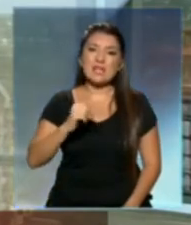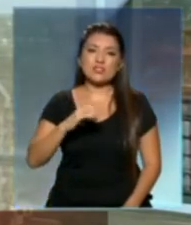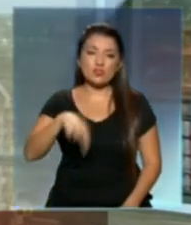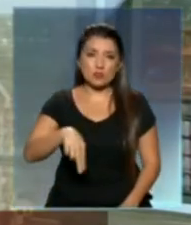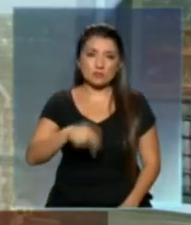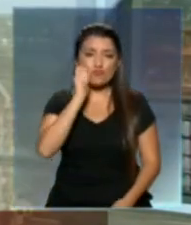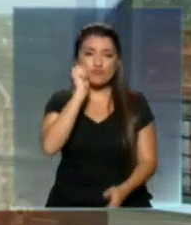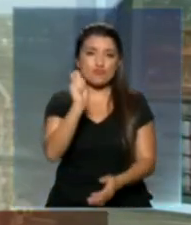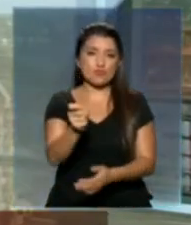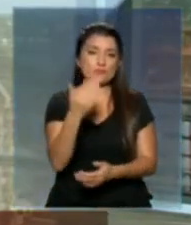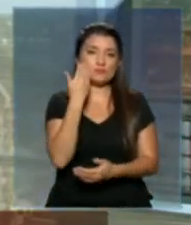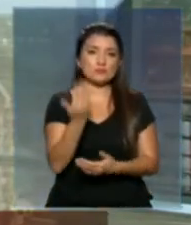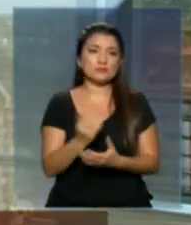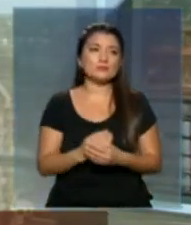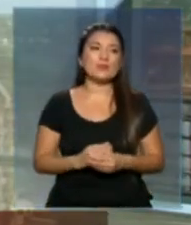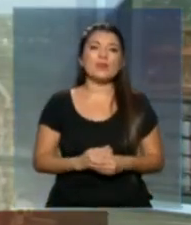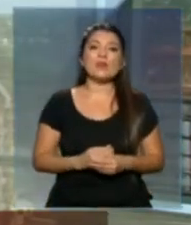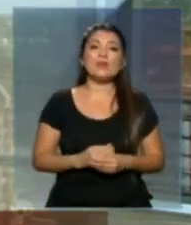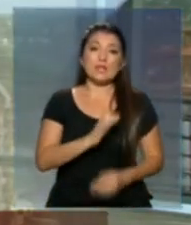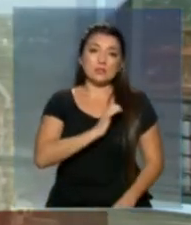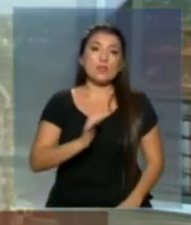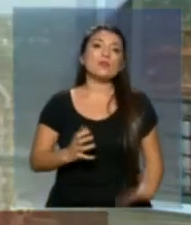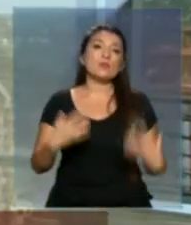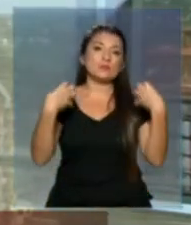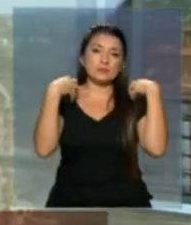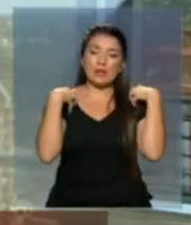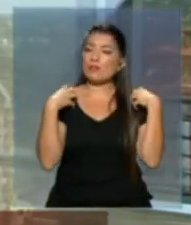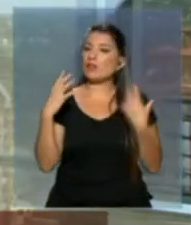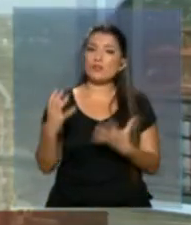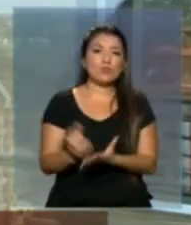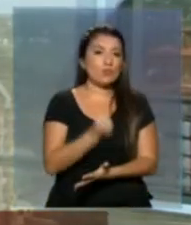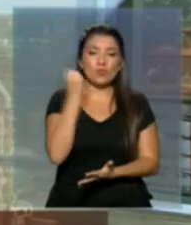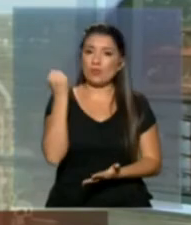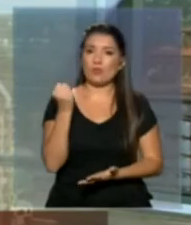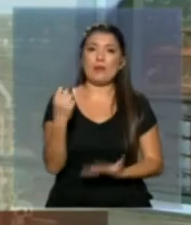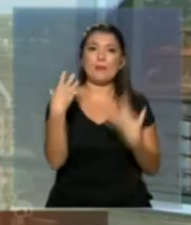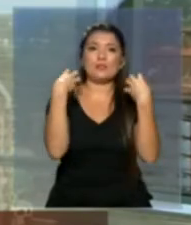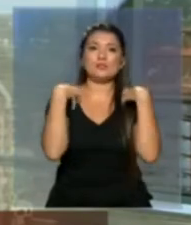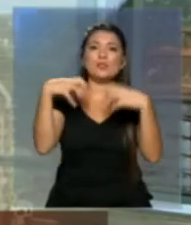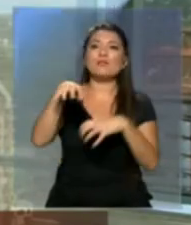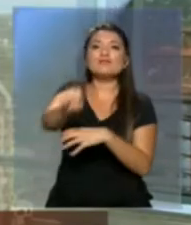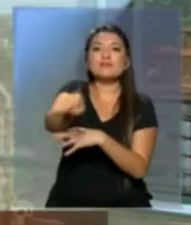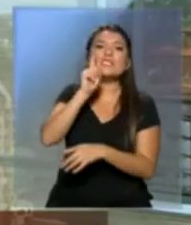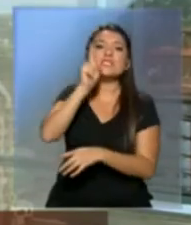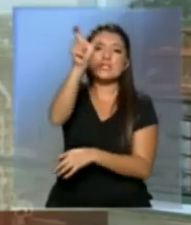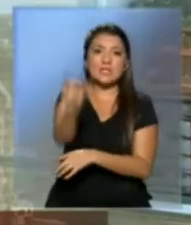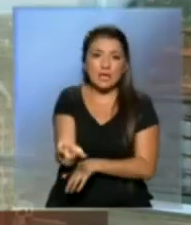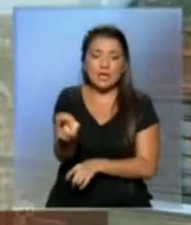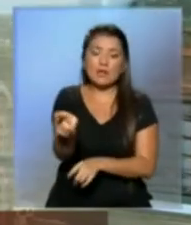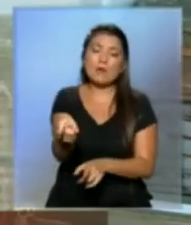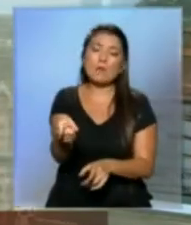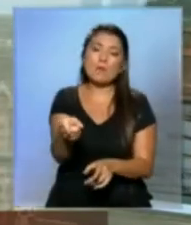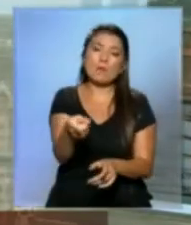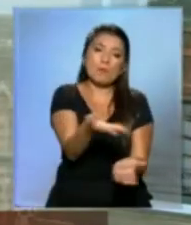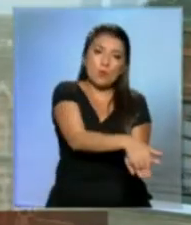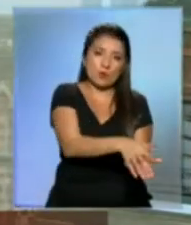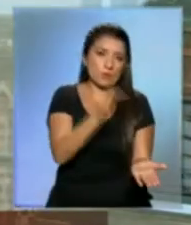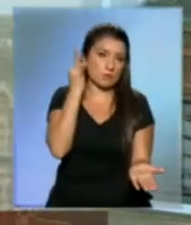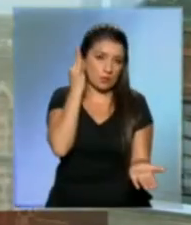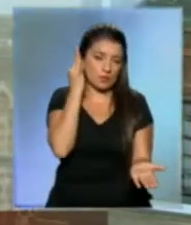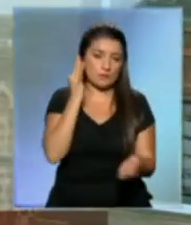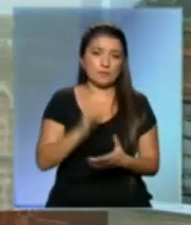denegación de servicio al no conseguir establecer responsable en relación con la muerte de esta chica es el padre